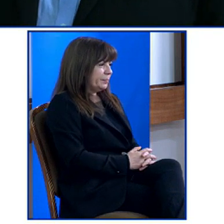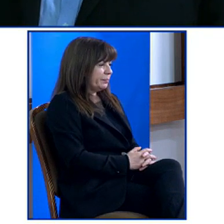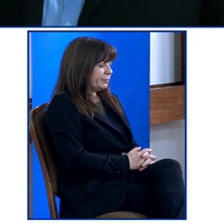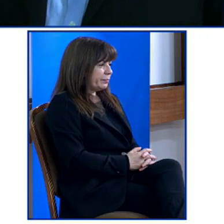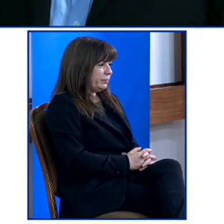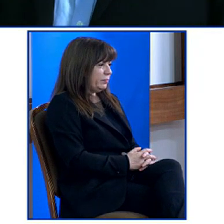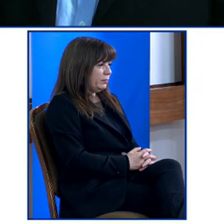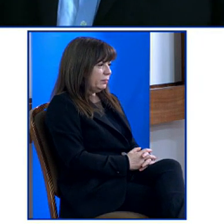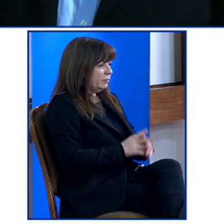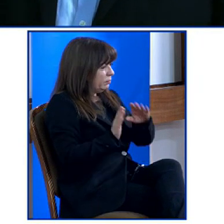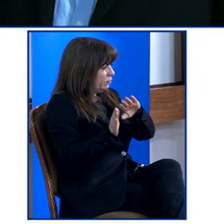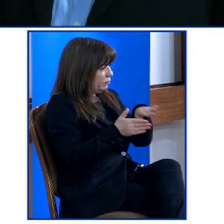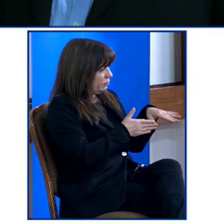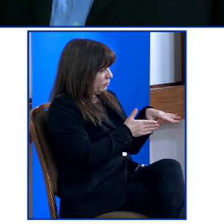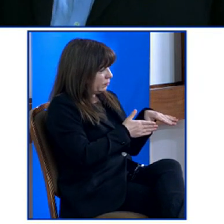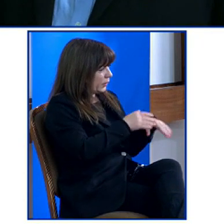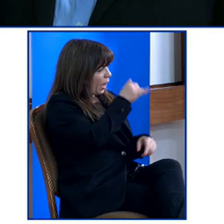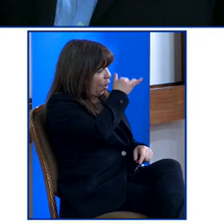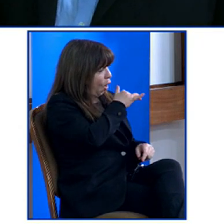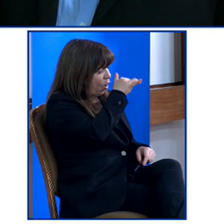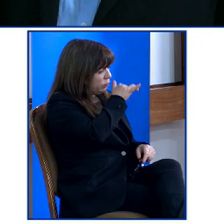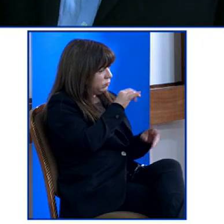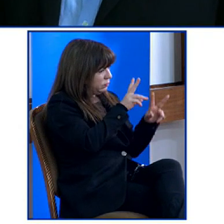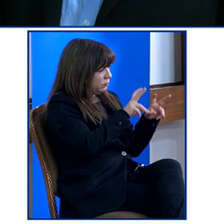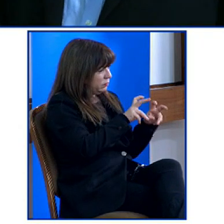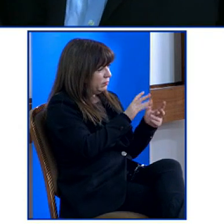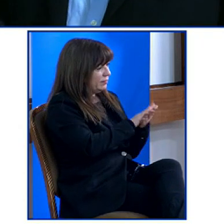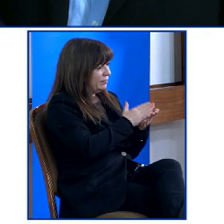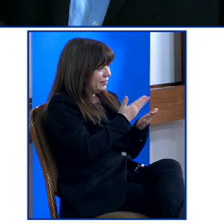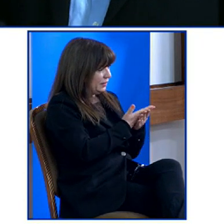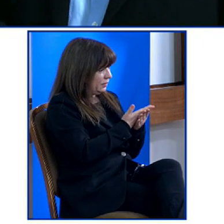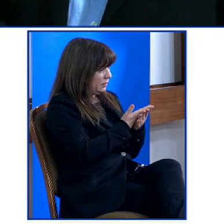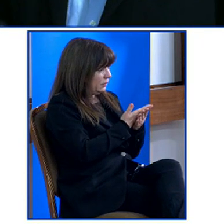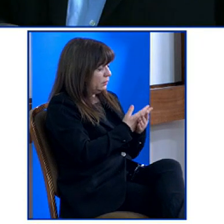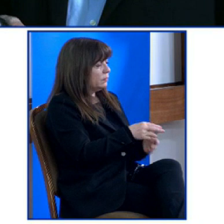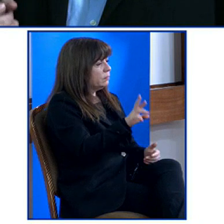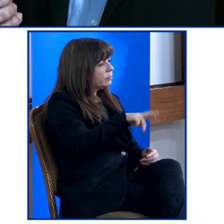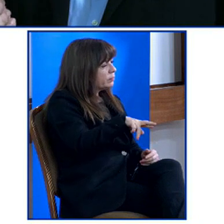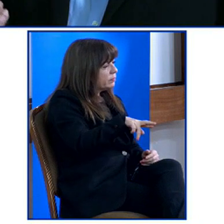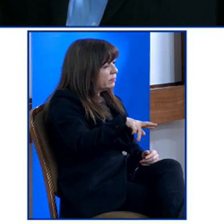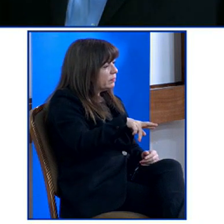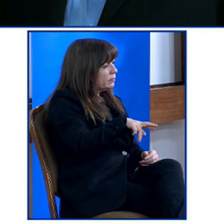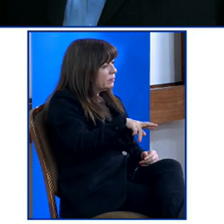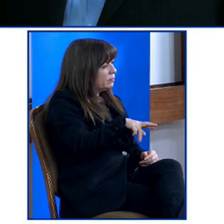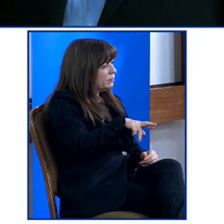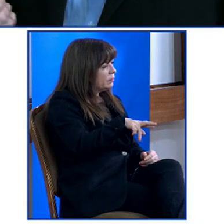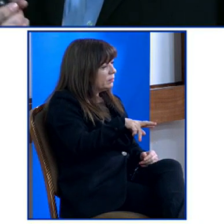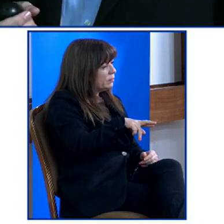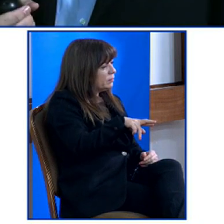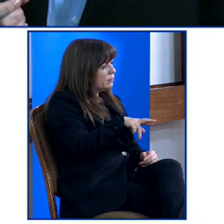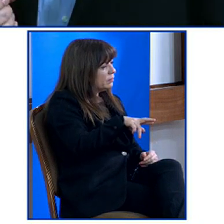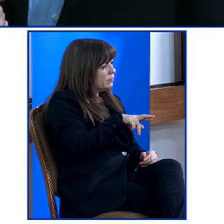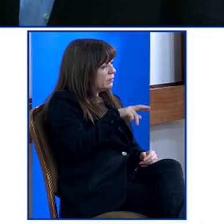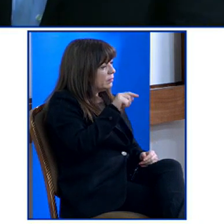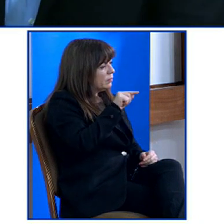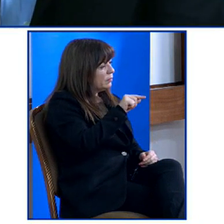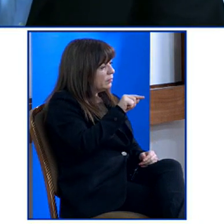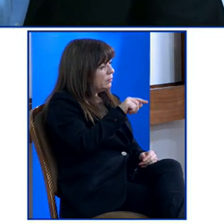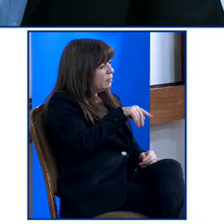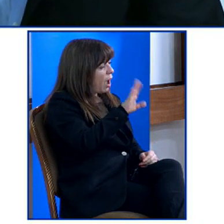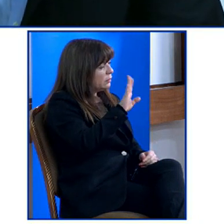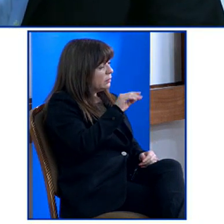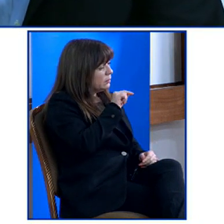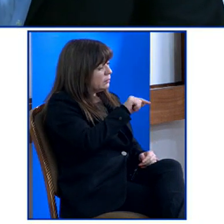En cuanto a contaminación y salud, de nuevo, la red realizó el mayor